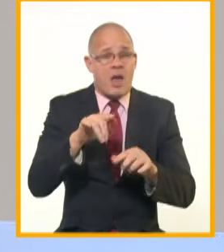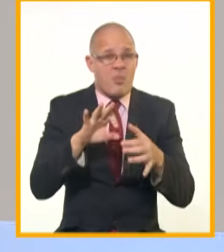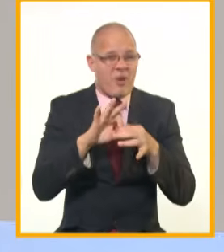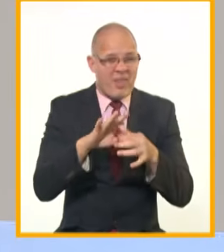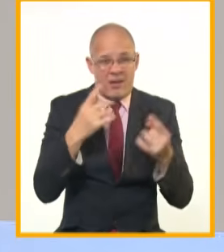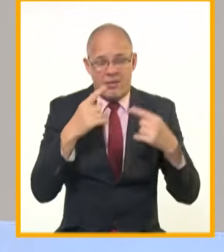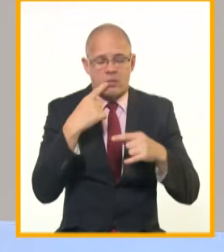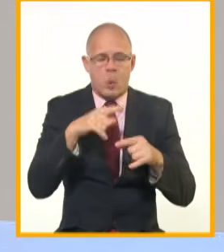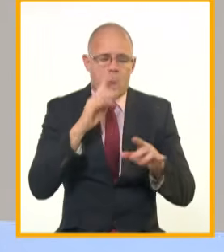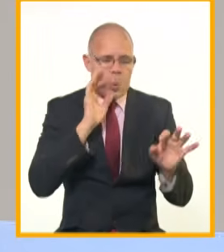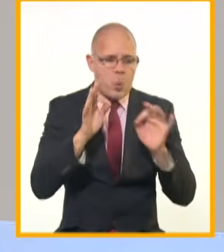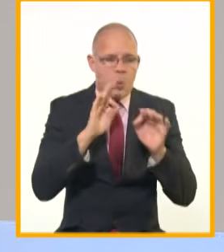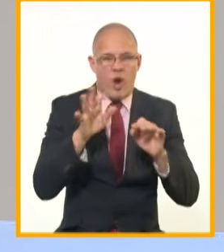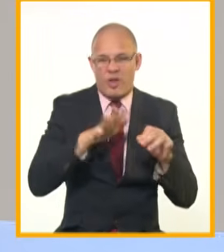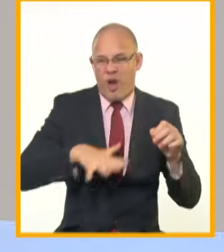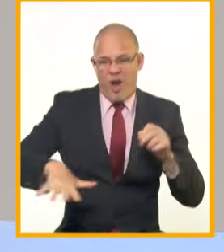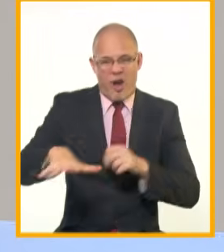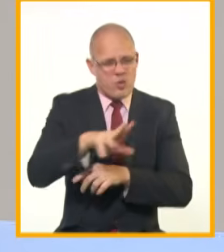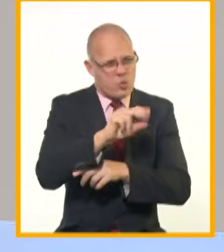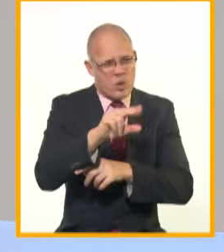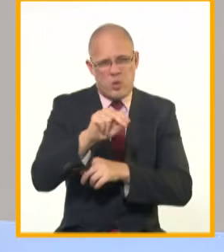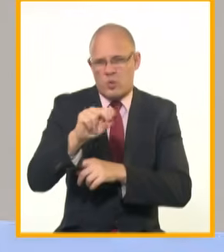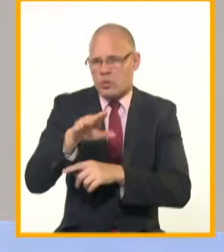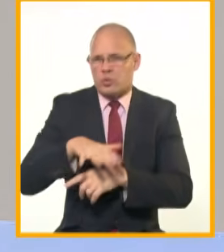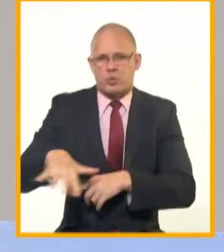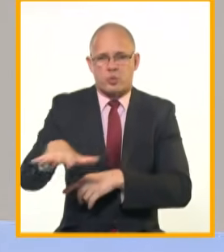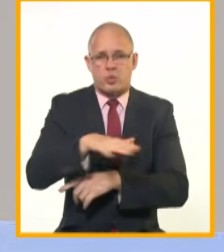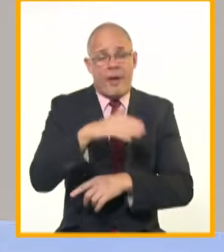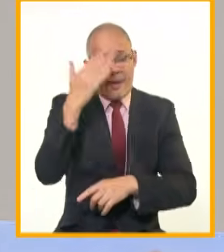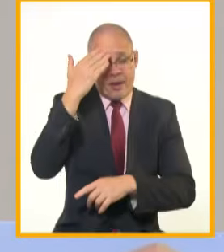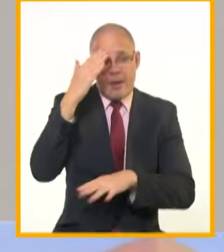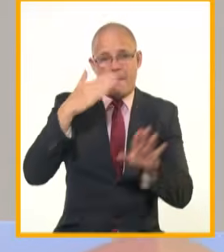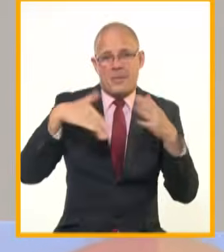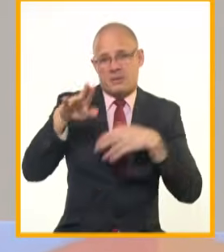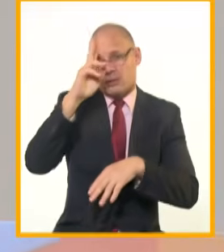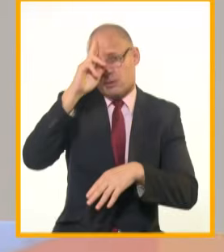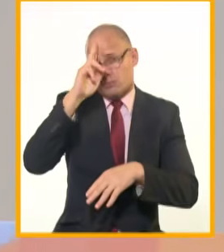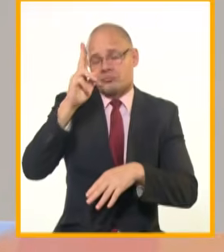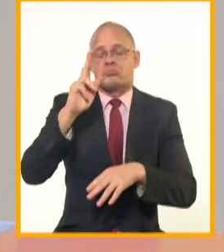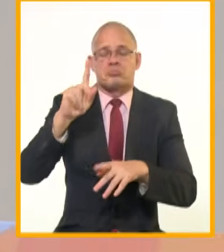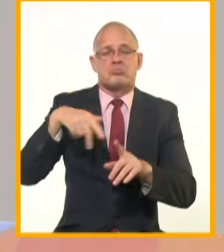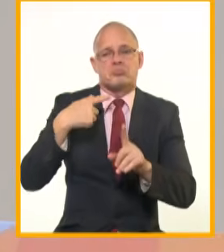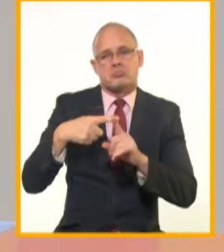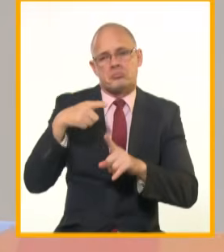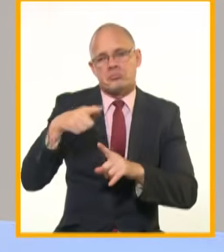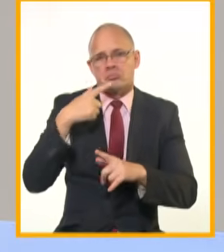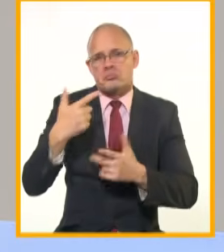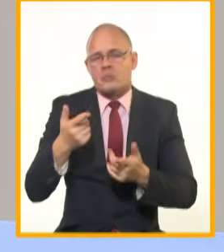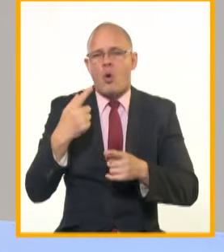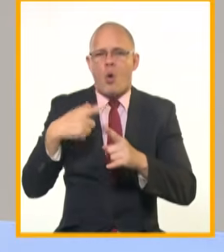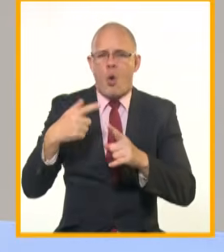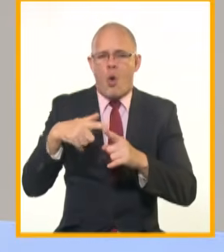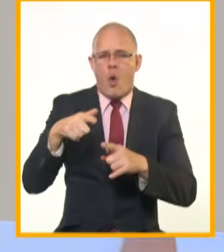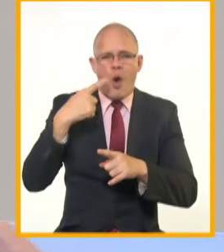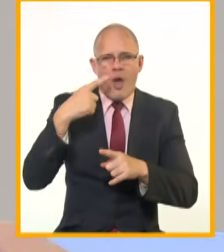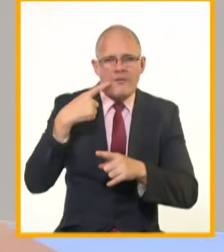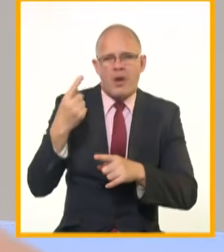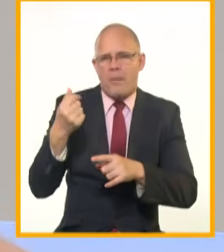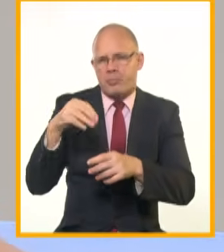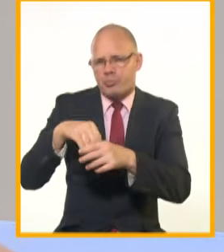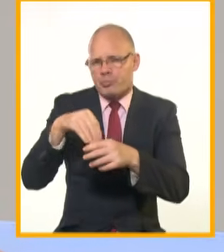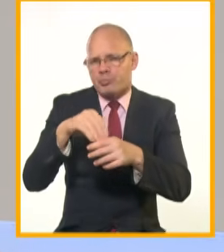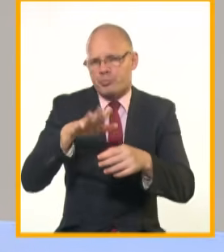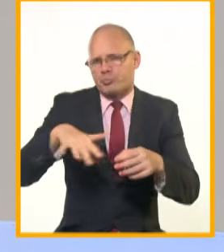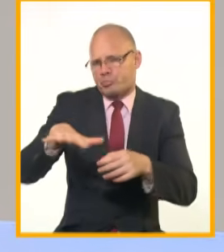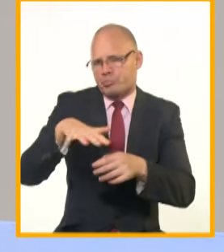totalmente, con todo el equipamiento, por el apoyo del Ministerio de Salud Pública, por la participación de la contribución territorial del territorio, en fin, con un